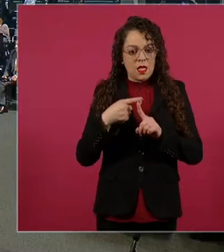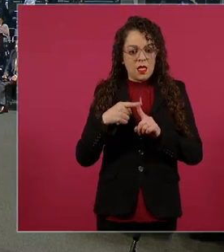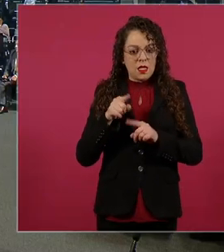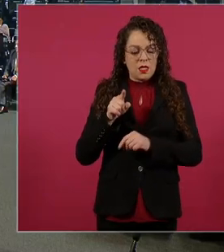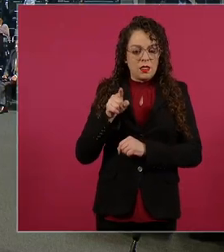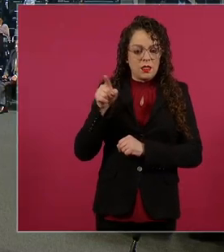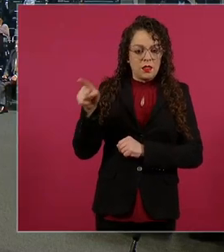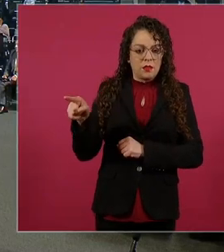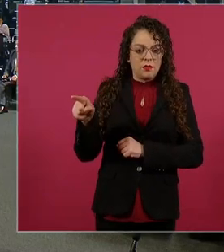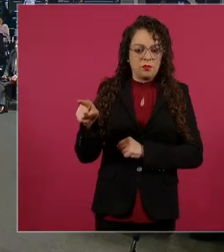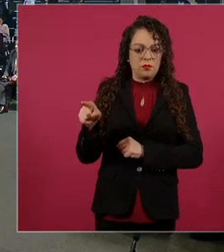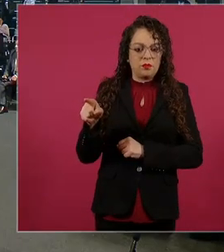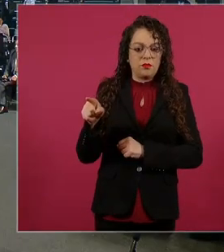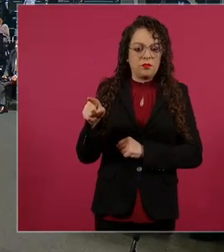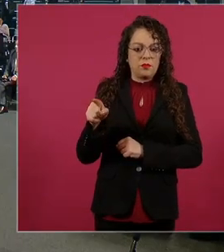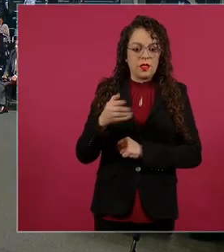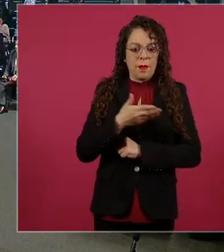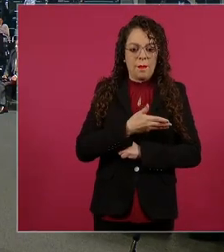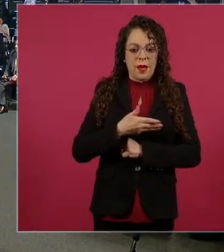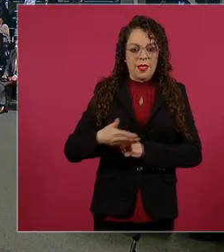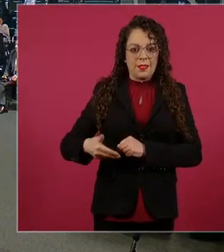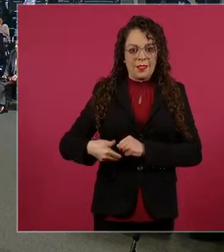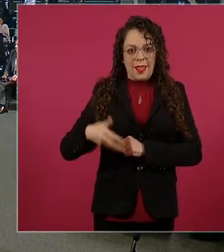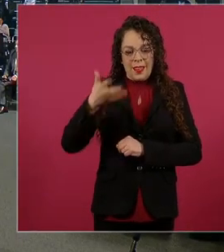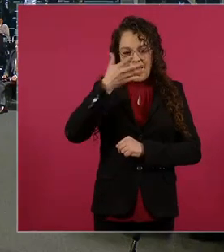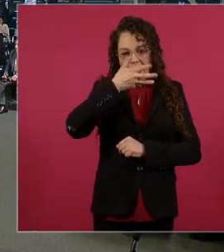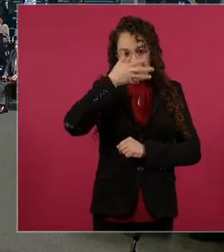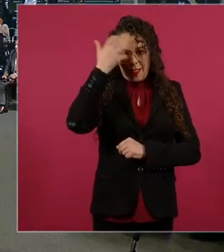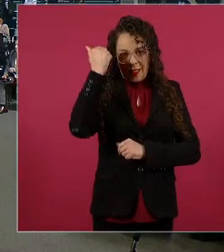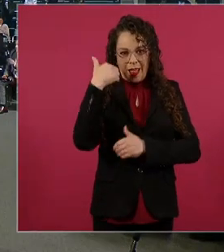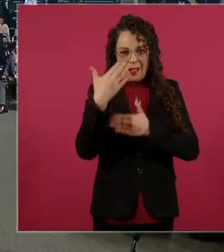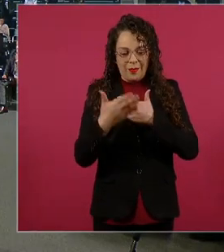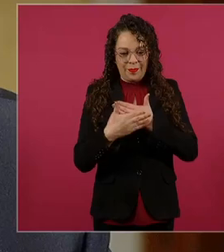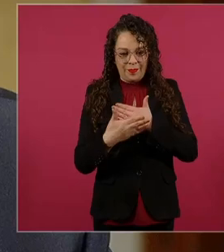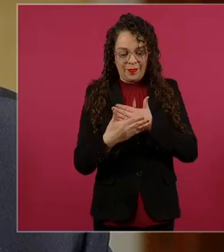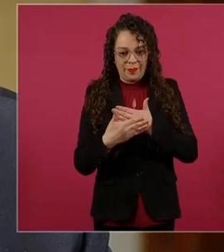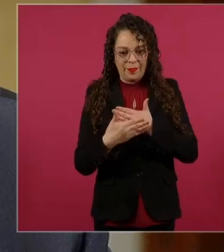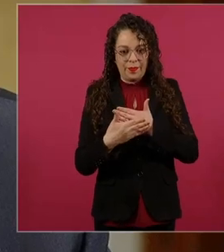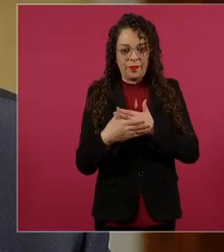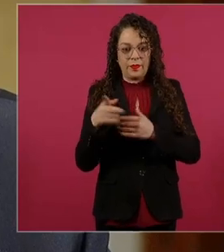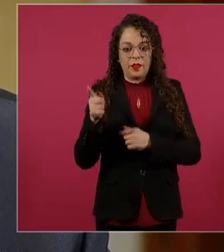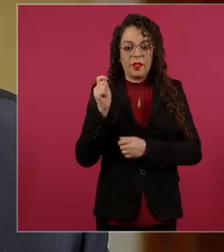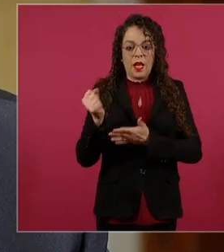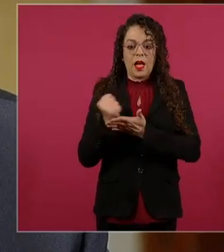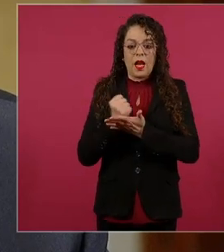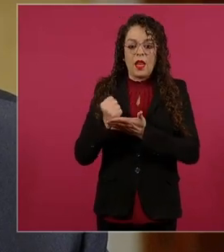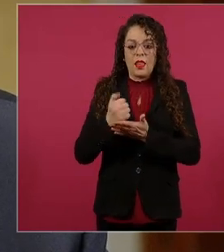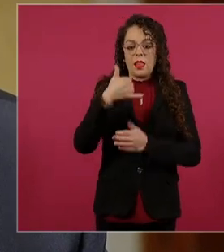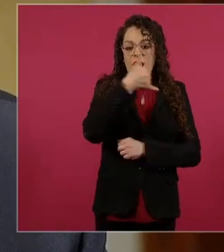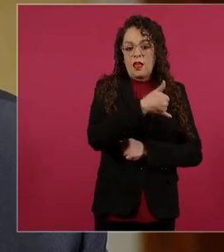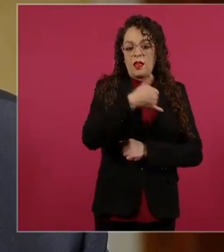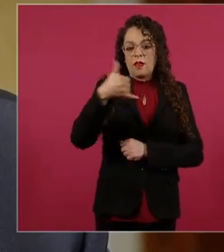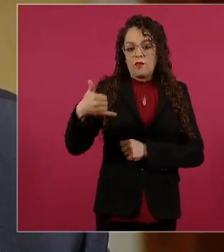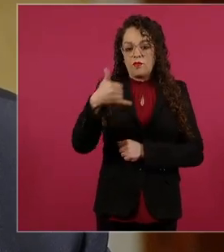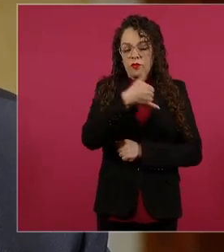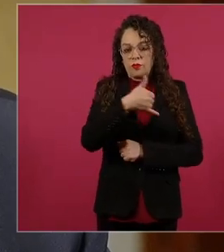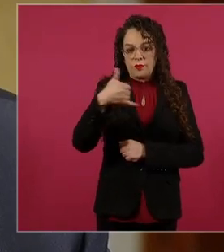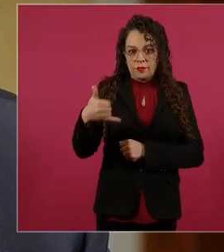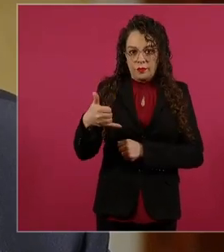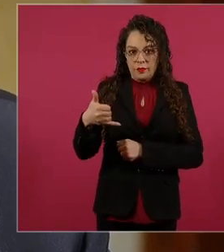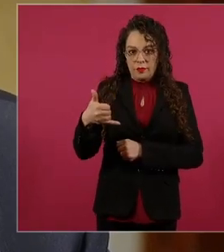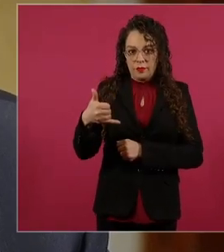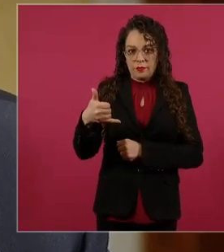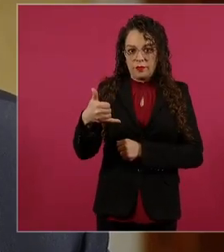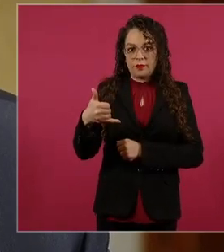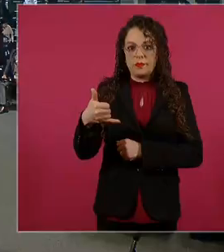de utilizar los fondos del Infonavit para construir viviendas, rentarlas y